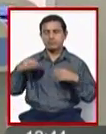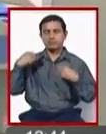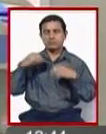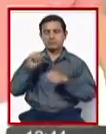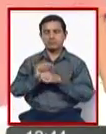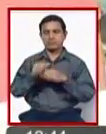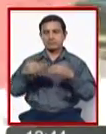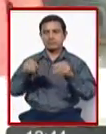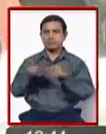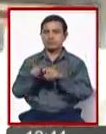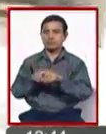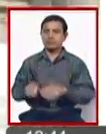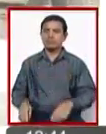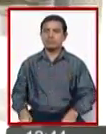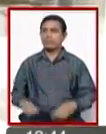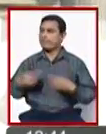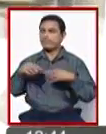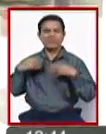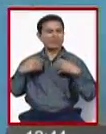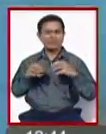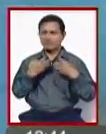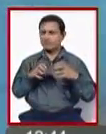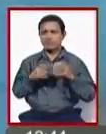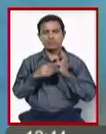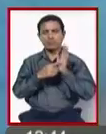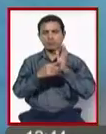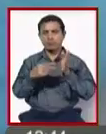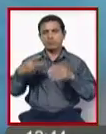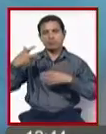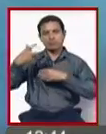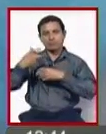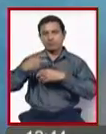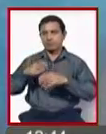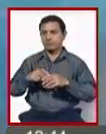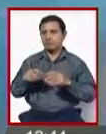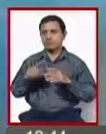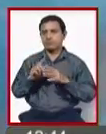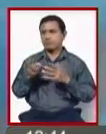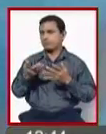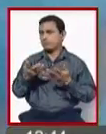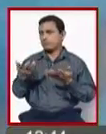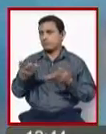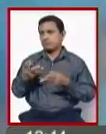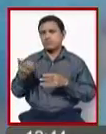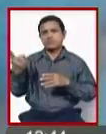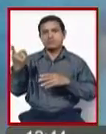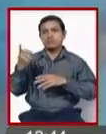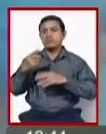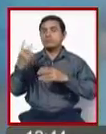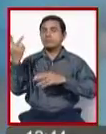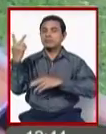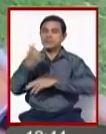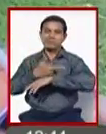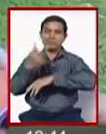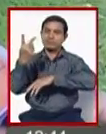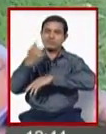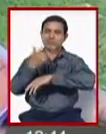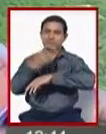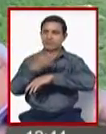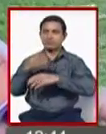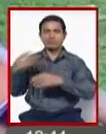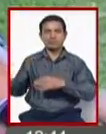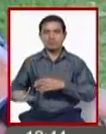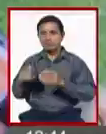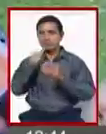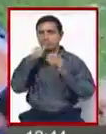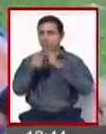pues. No sé, no me quiso mostrar la vacuna, hizo desaparecer 3 o 4 días el perro y después ahora dice que está en su casa.